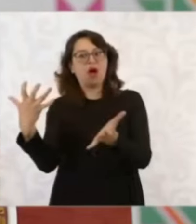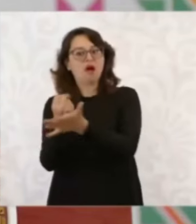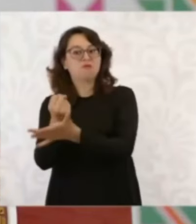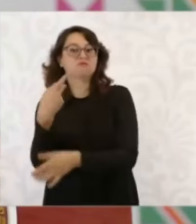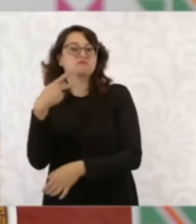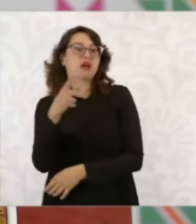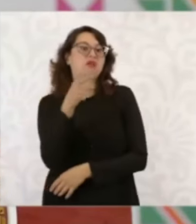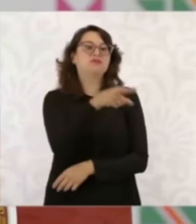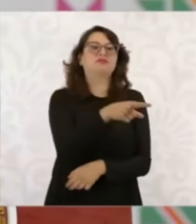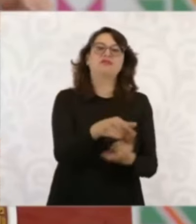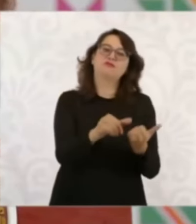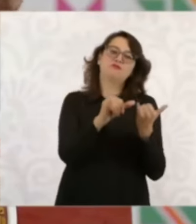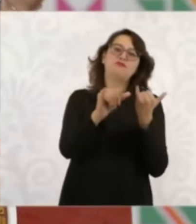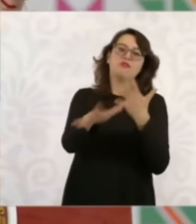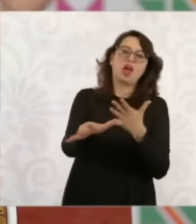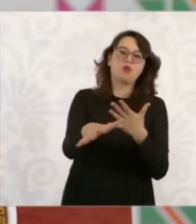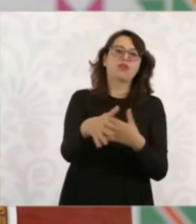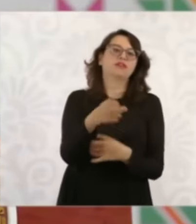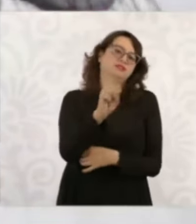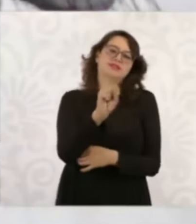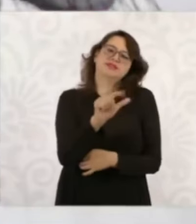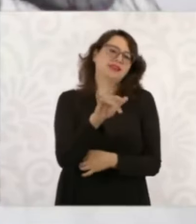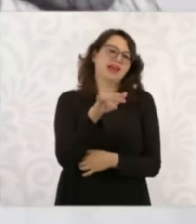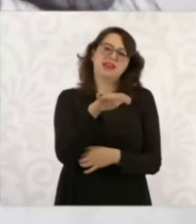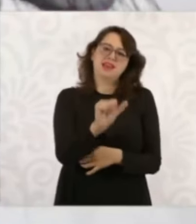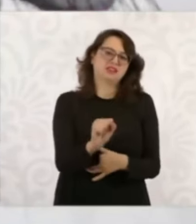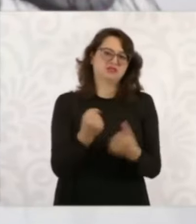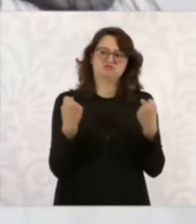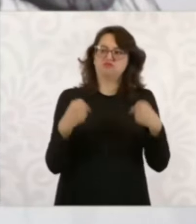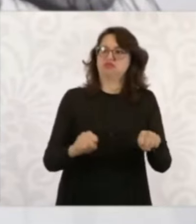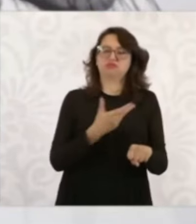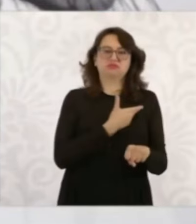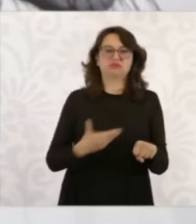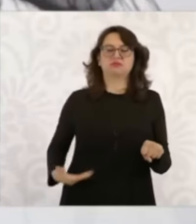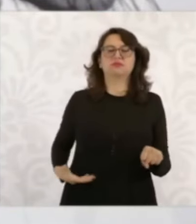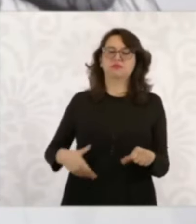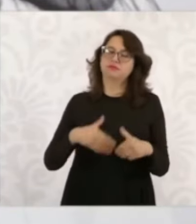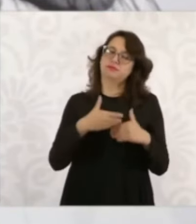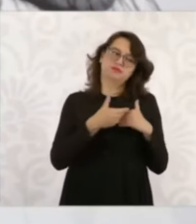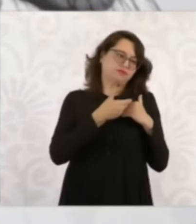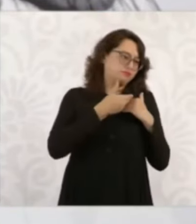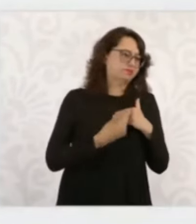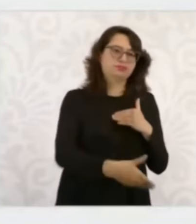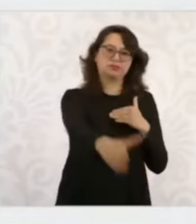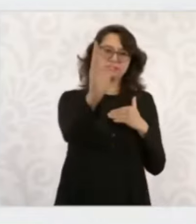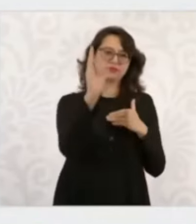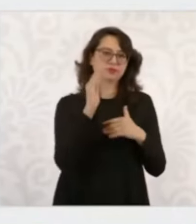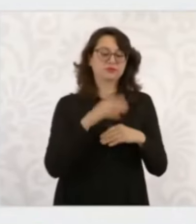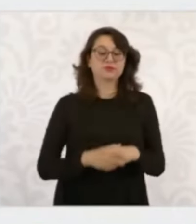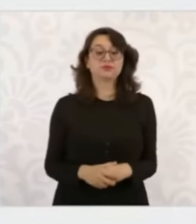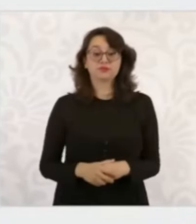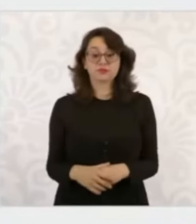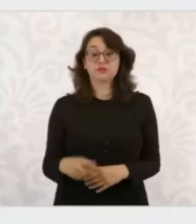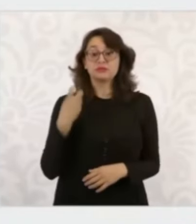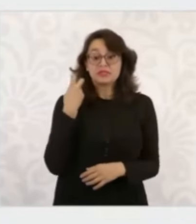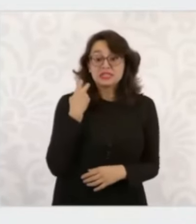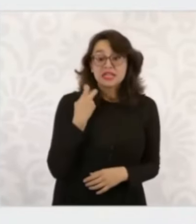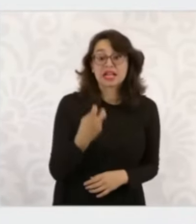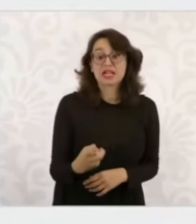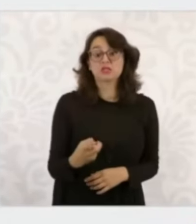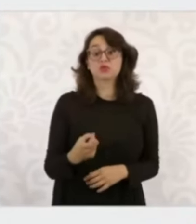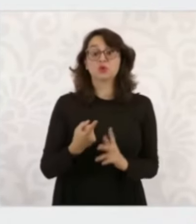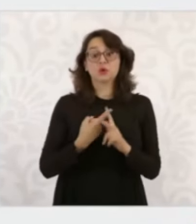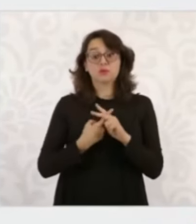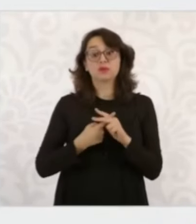llegó Salinas al poder y ya conocemos la historia posterior. Esos principios de aquel